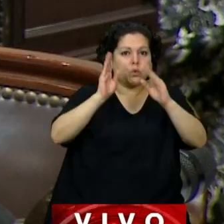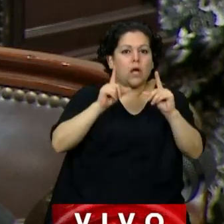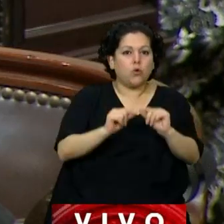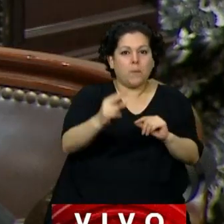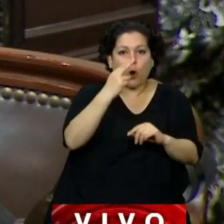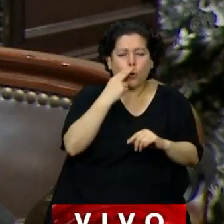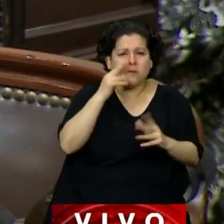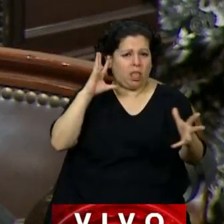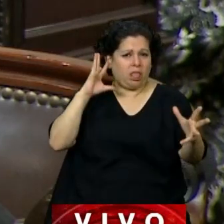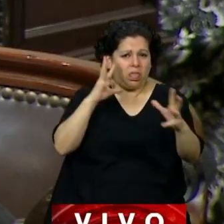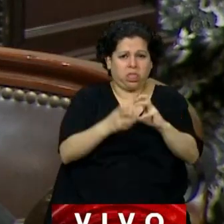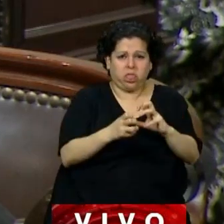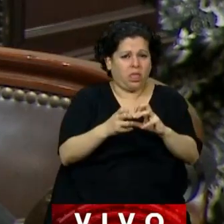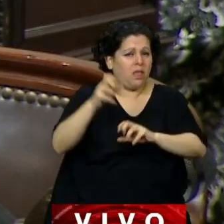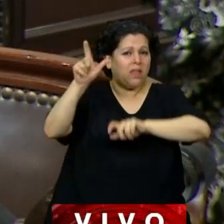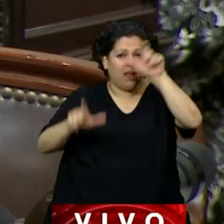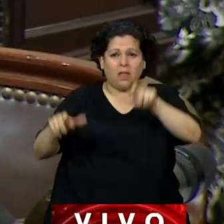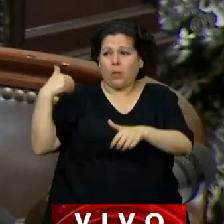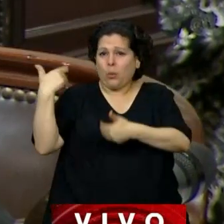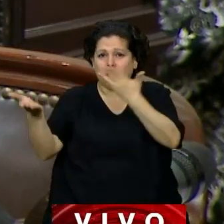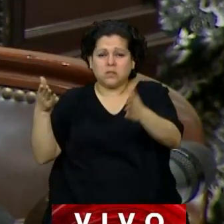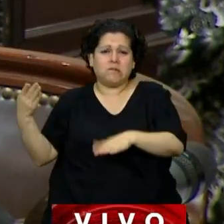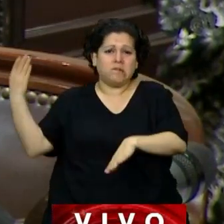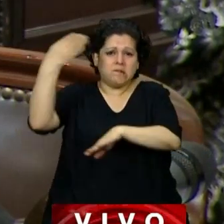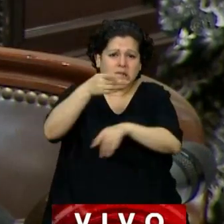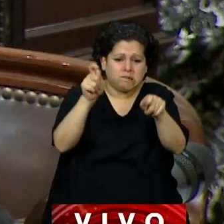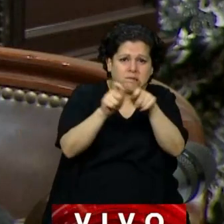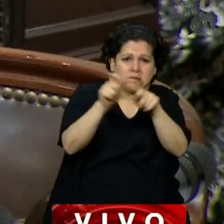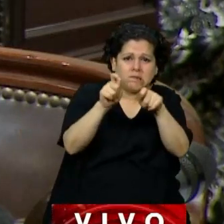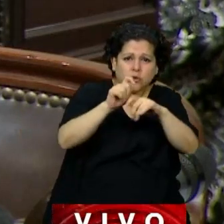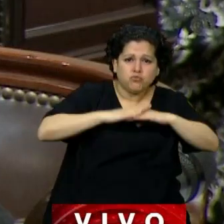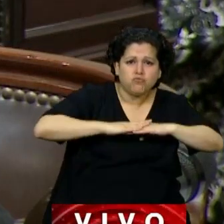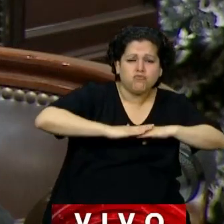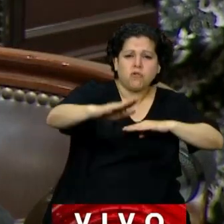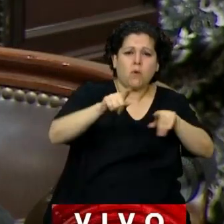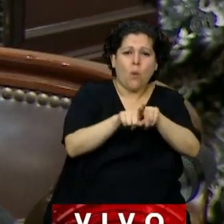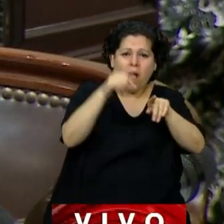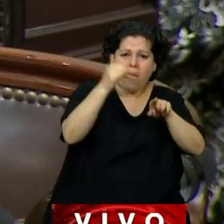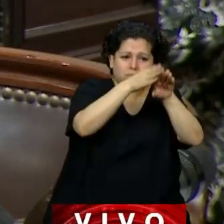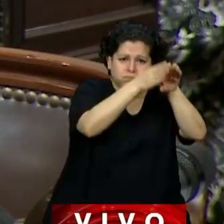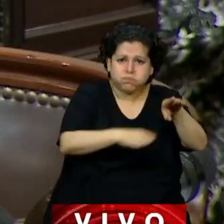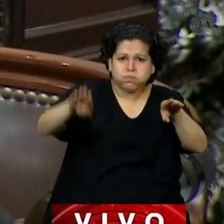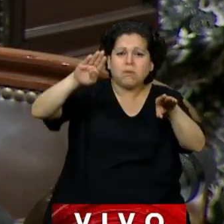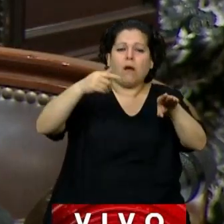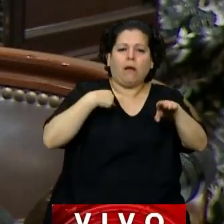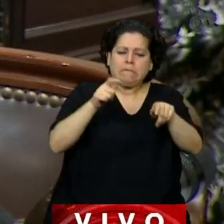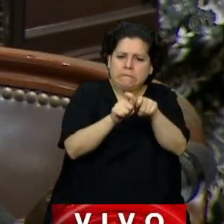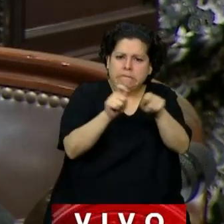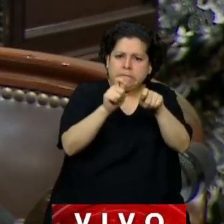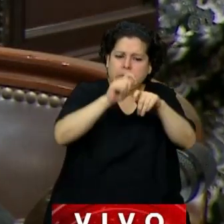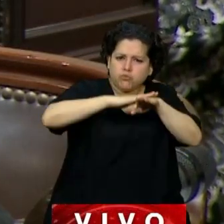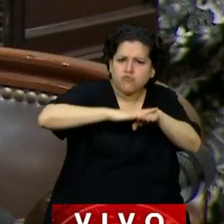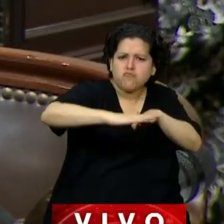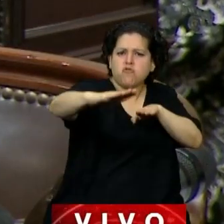los vecinos han salido a marcar los baches para que los que la transitamos podamos advertir dónde está el peligro